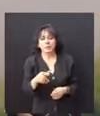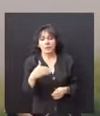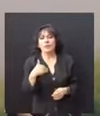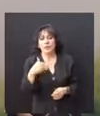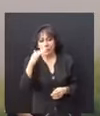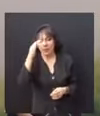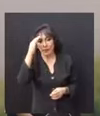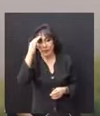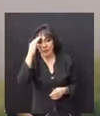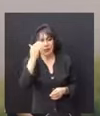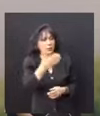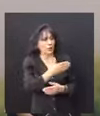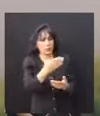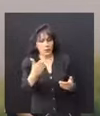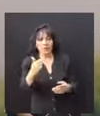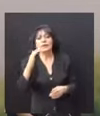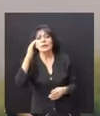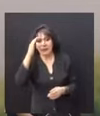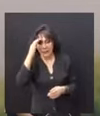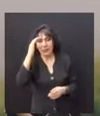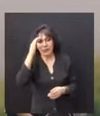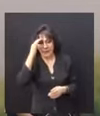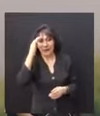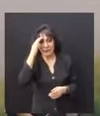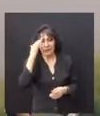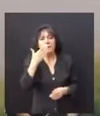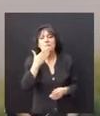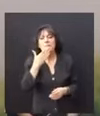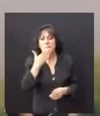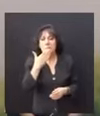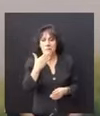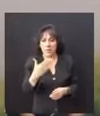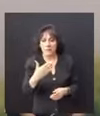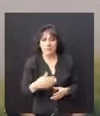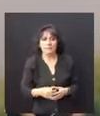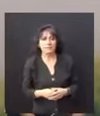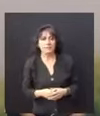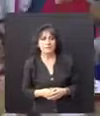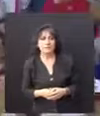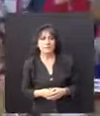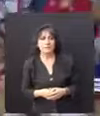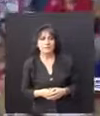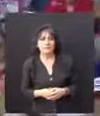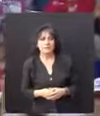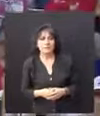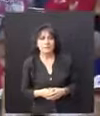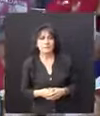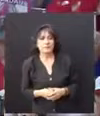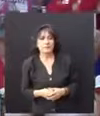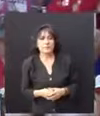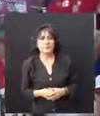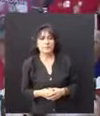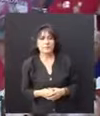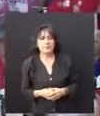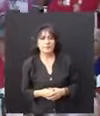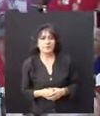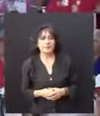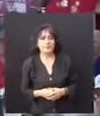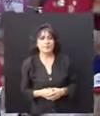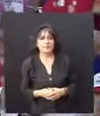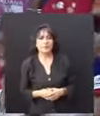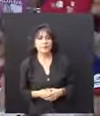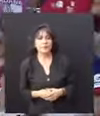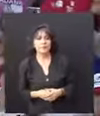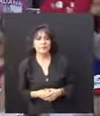tiene Abigail, que lo tiene Higinio, que lo tiene Mariela y todos, es que el poder solo